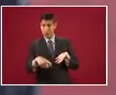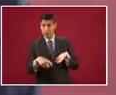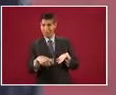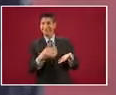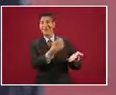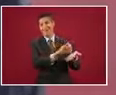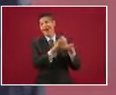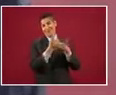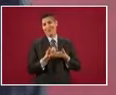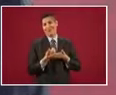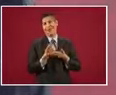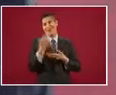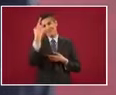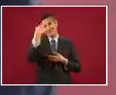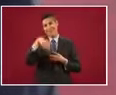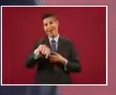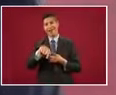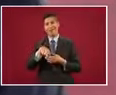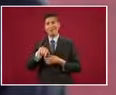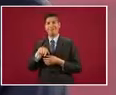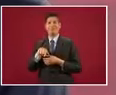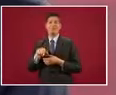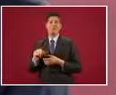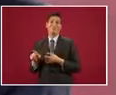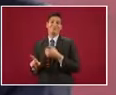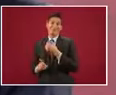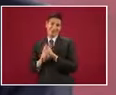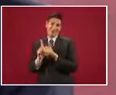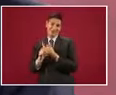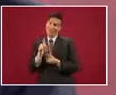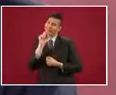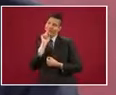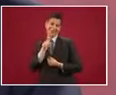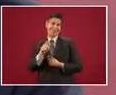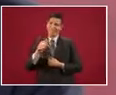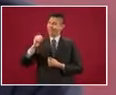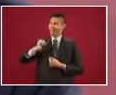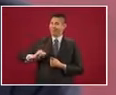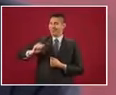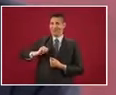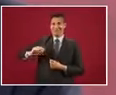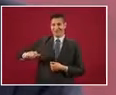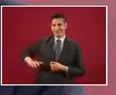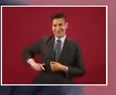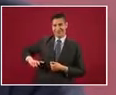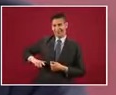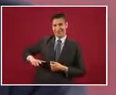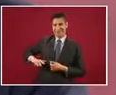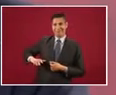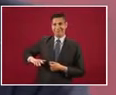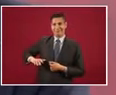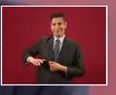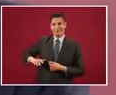ayudándonos a resolver el problema que nos heredaron los del gobierno faraónico,